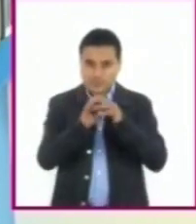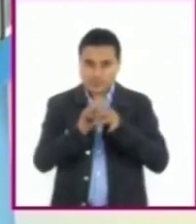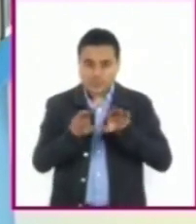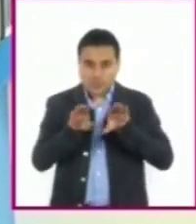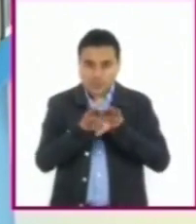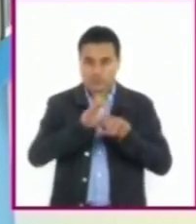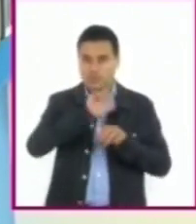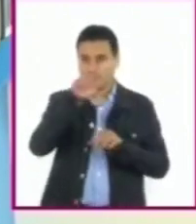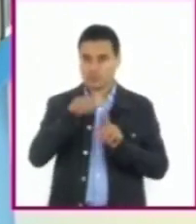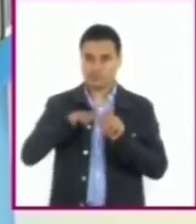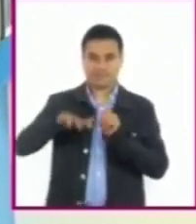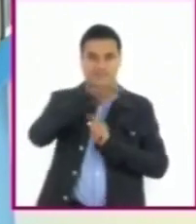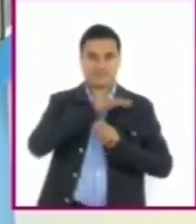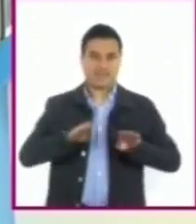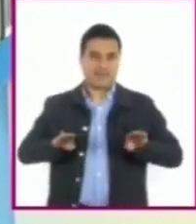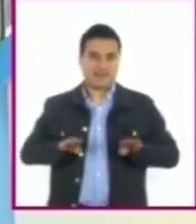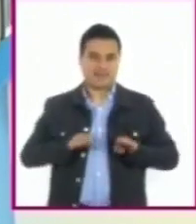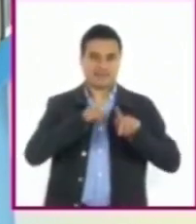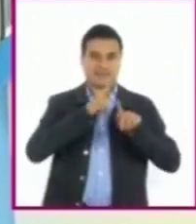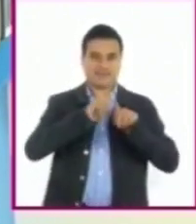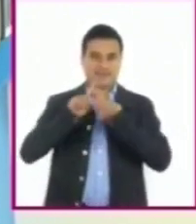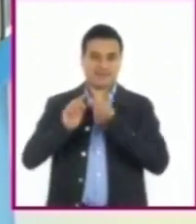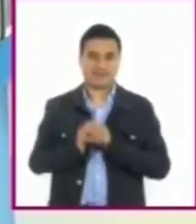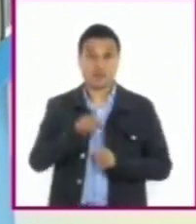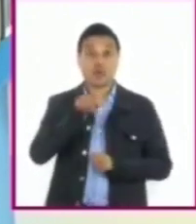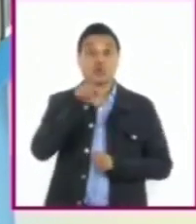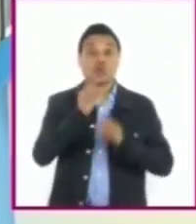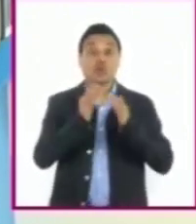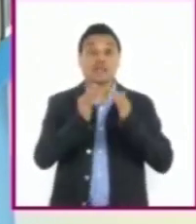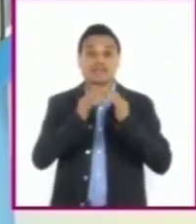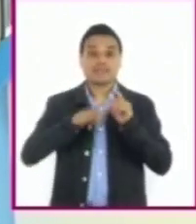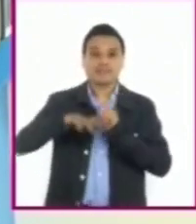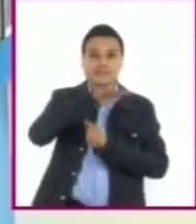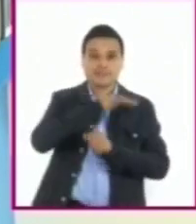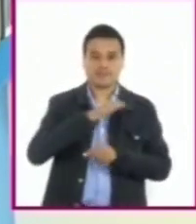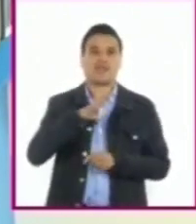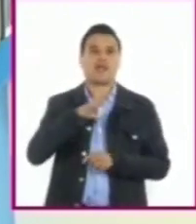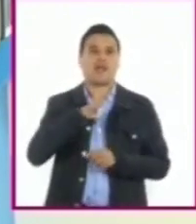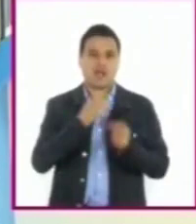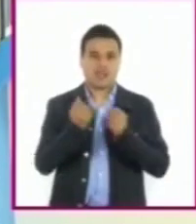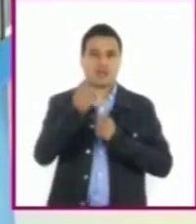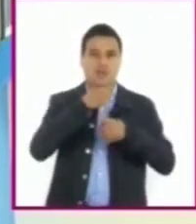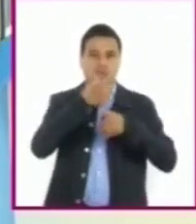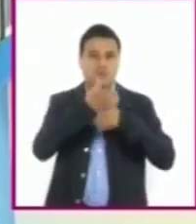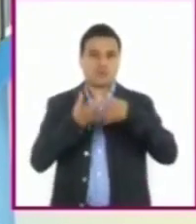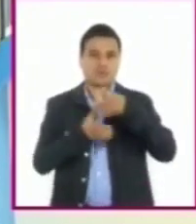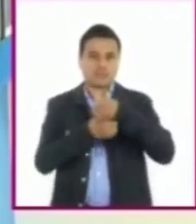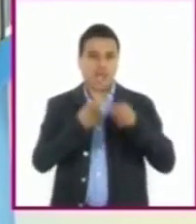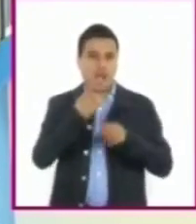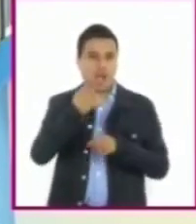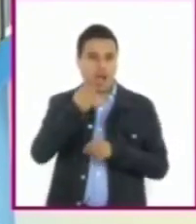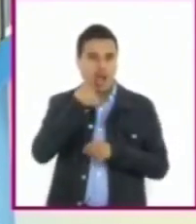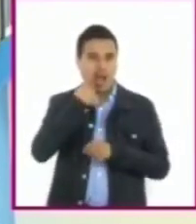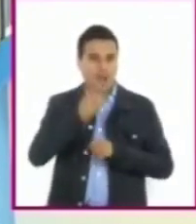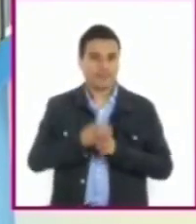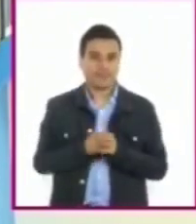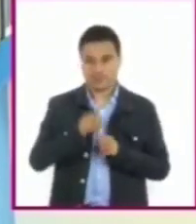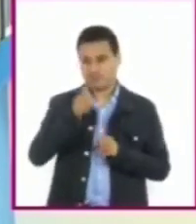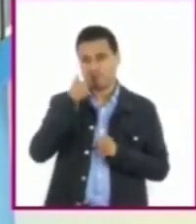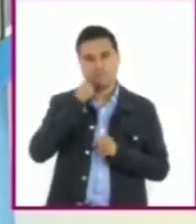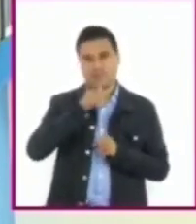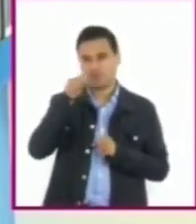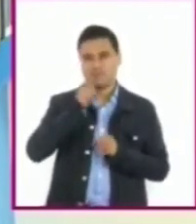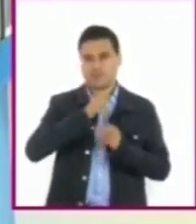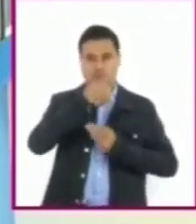espacios. Podrás observar a tu alrededor que hay componentes que predominan más que otros, pero siempre hay una gran vinculación